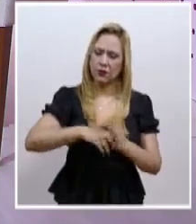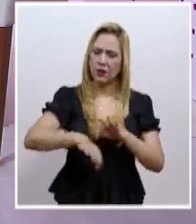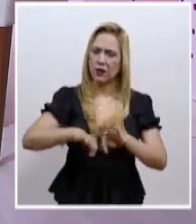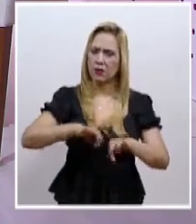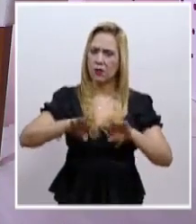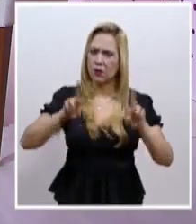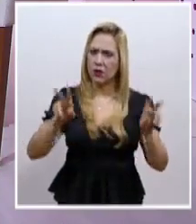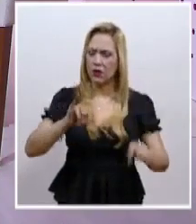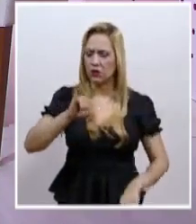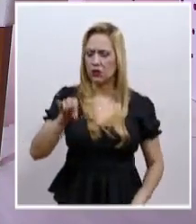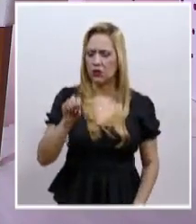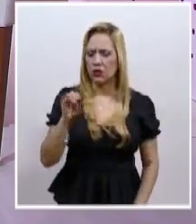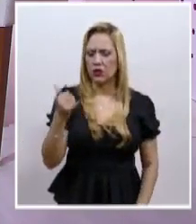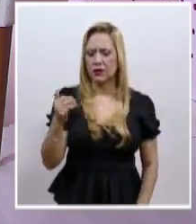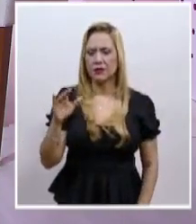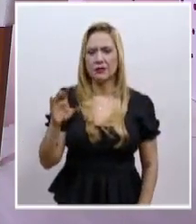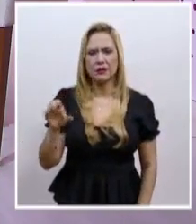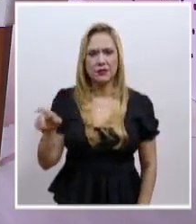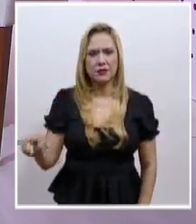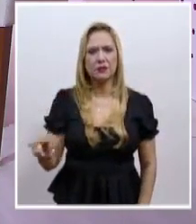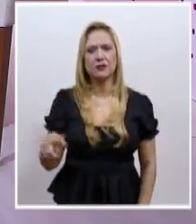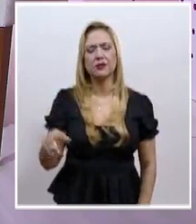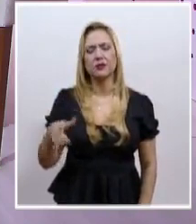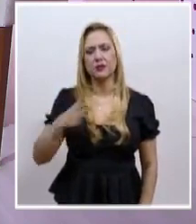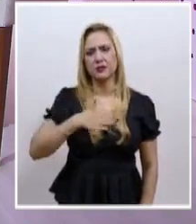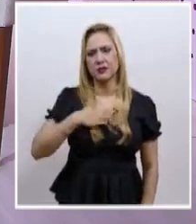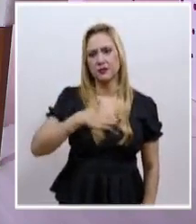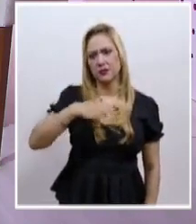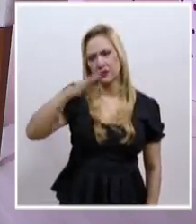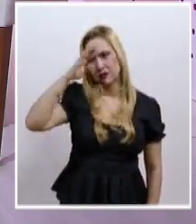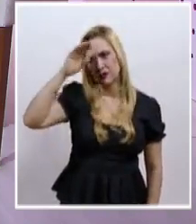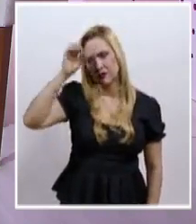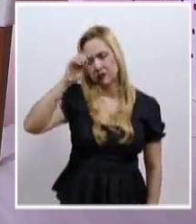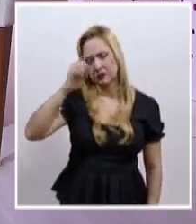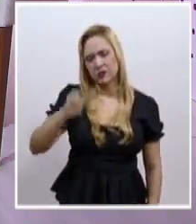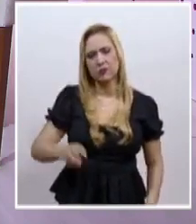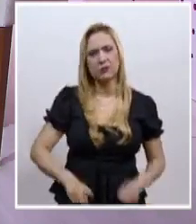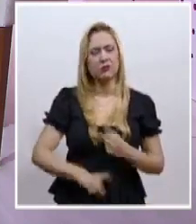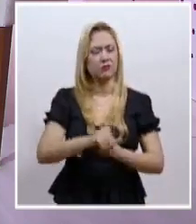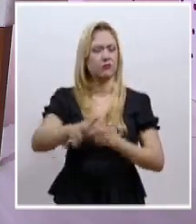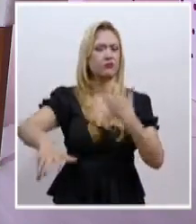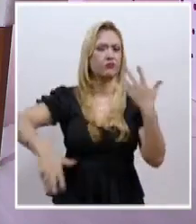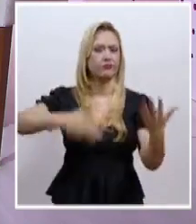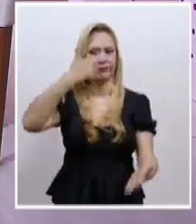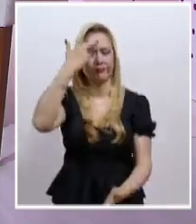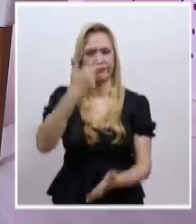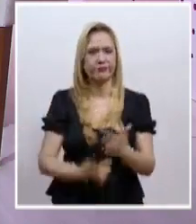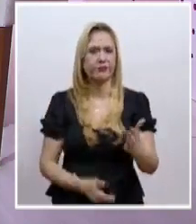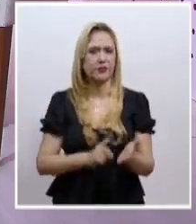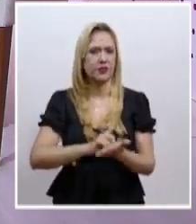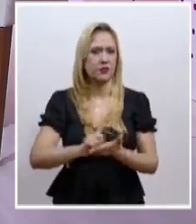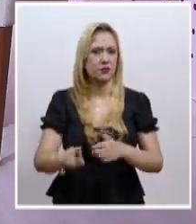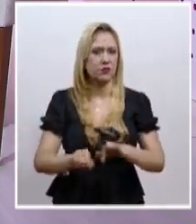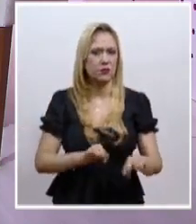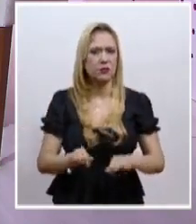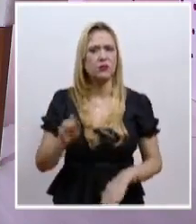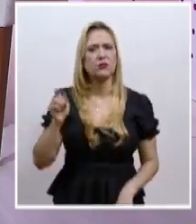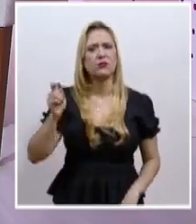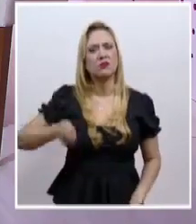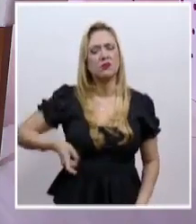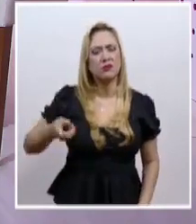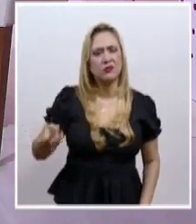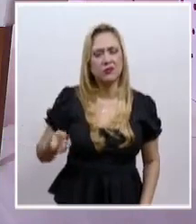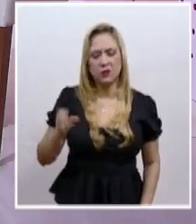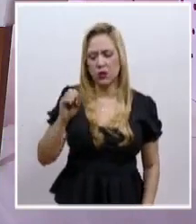y sobre todo el tema del outsourcing, porque es claramente, desde mi punto de vista, generó una grave violación a derechos laborales. ¿En qué consiste